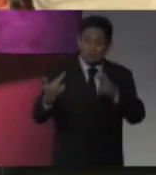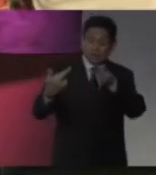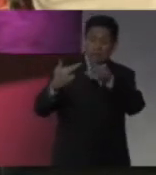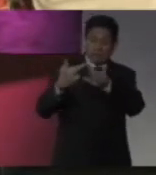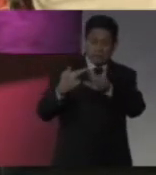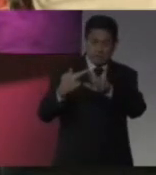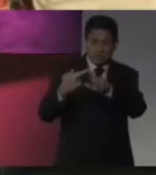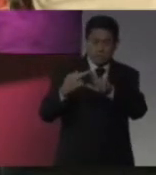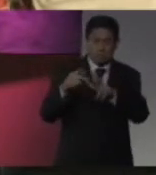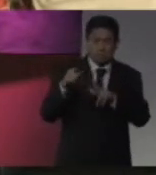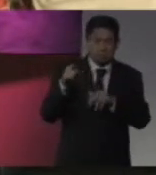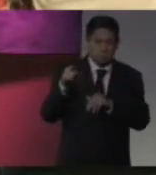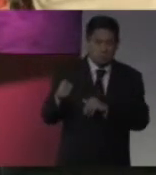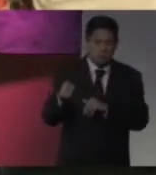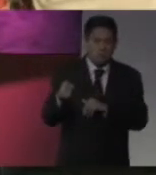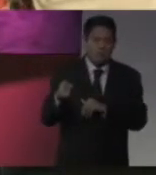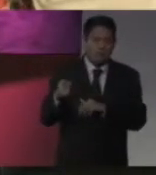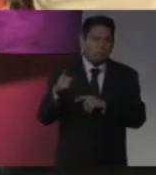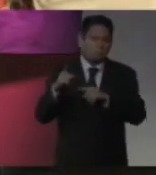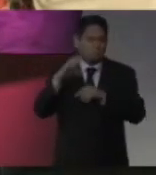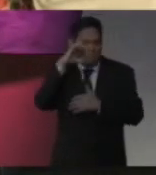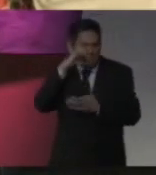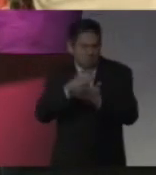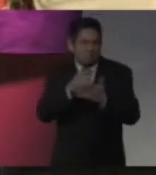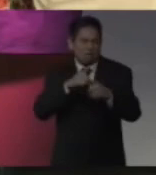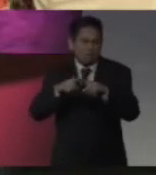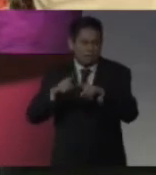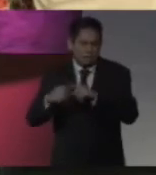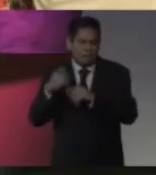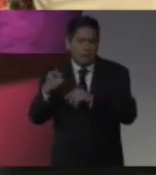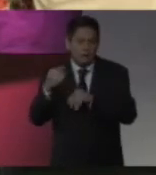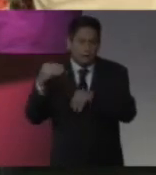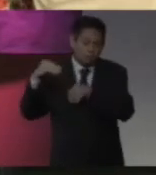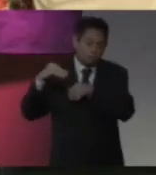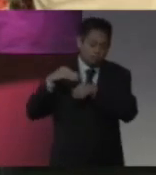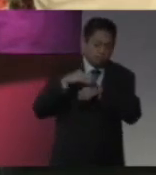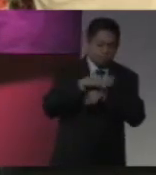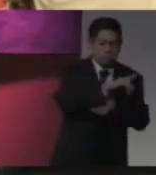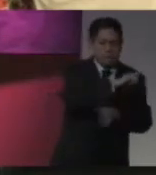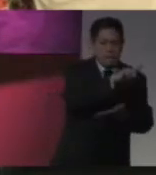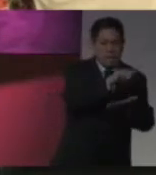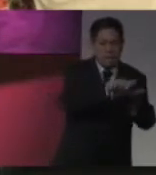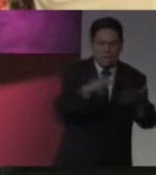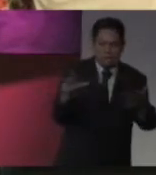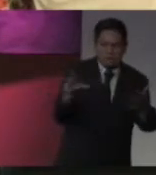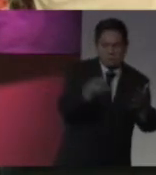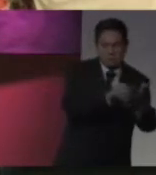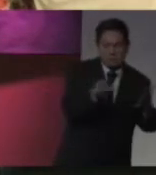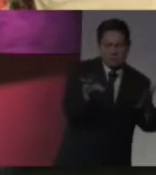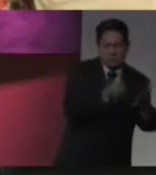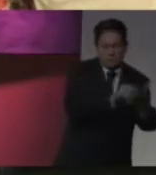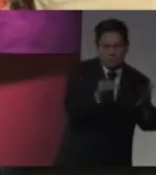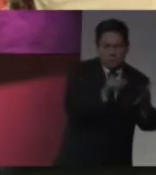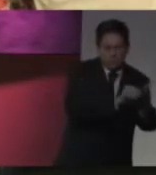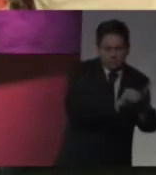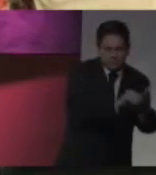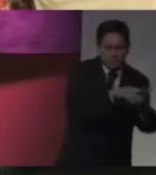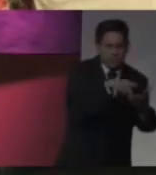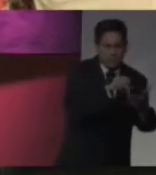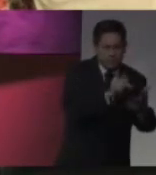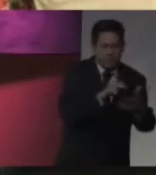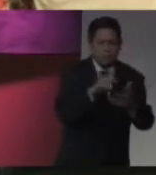ley. Entonces, en estos mundos, lo que yo he podido vislumbrar y un